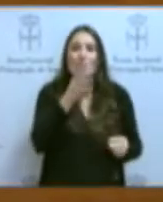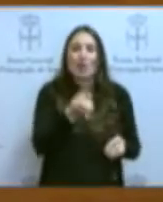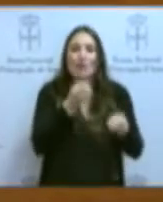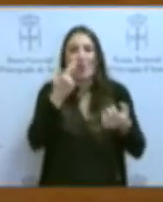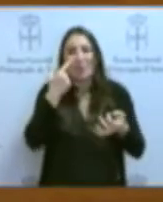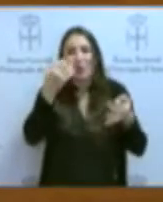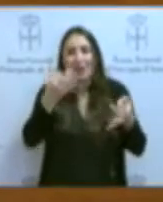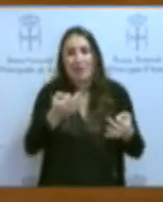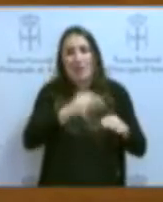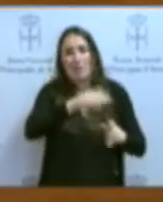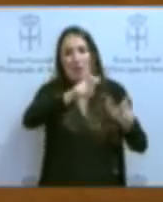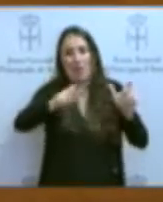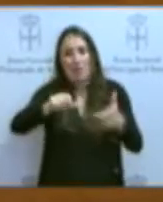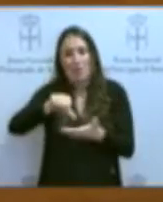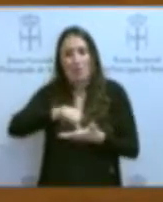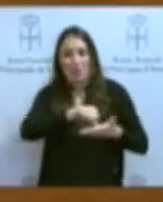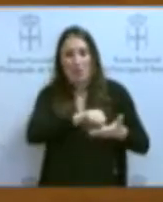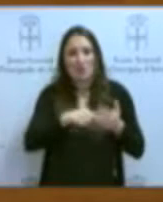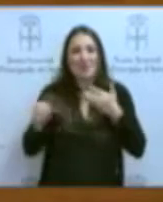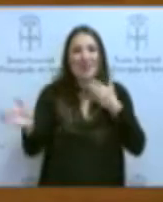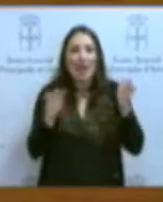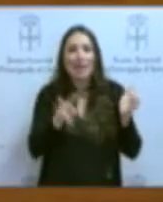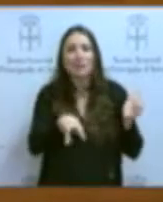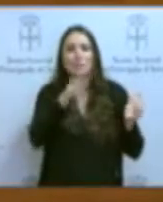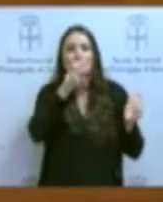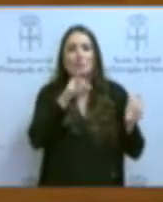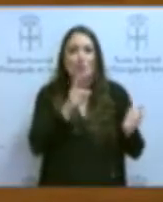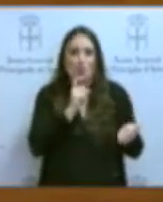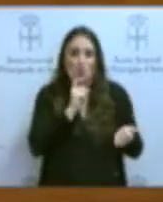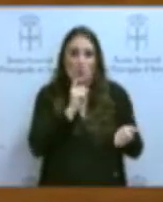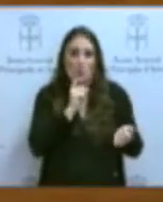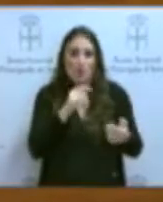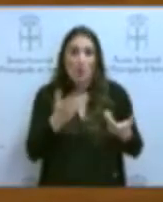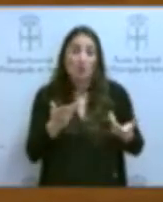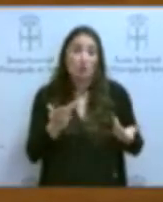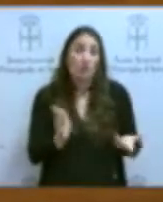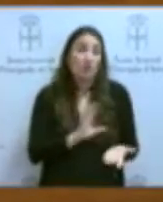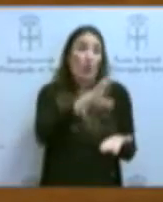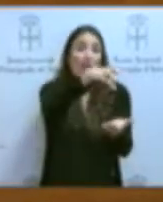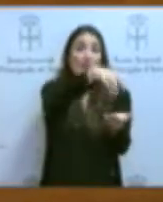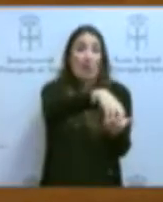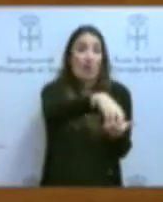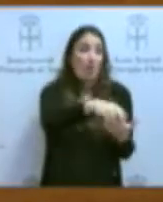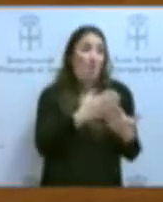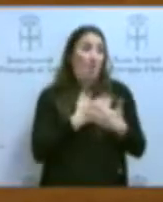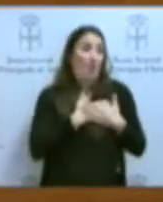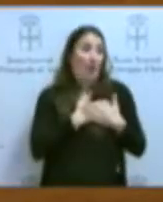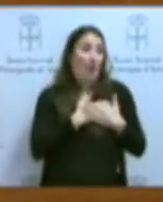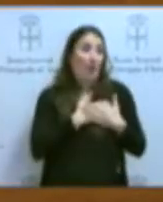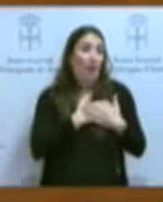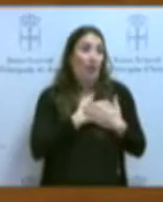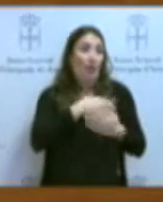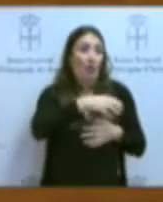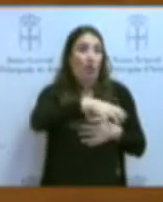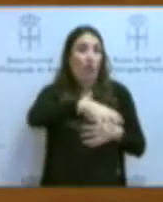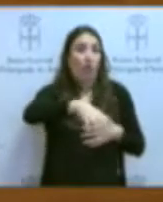los ciudadanos del aire que están respirando. Por ello, no tiene sentido que pongamos una estación de medición en un parque apartado del